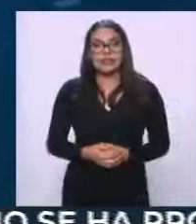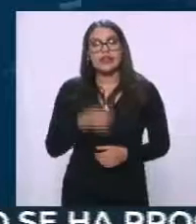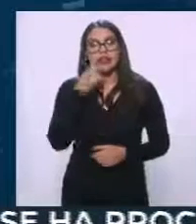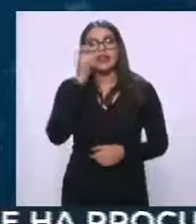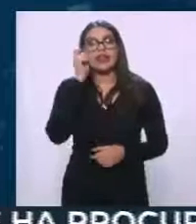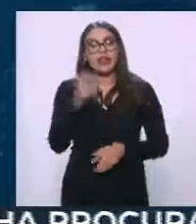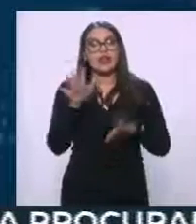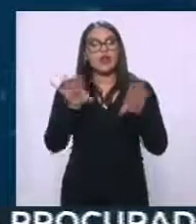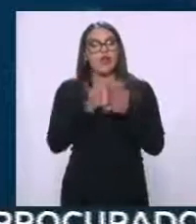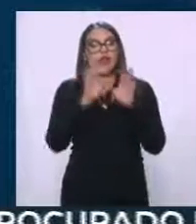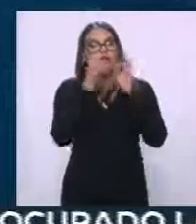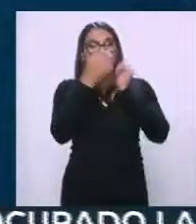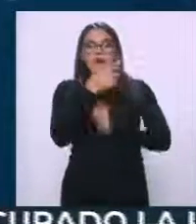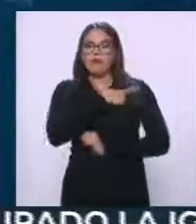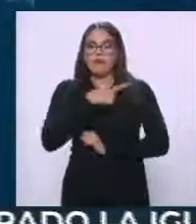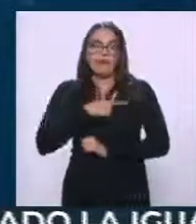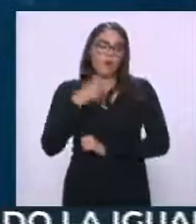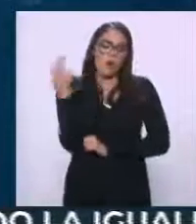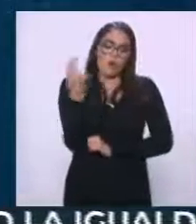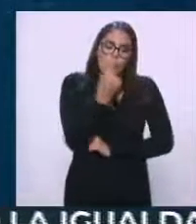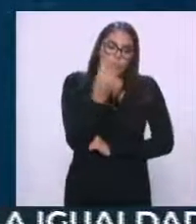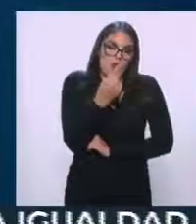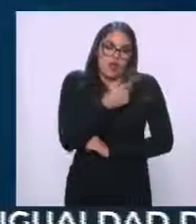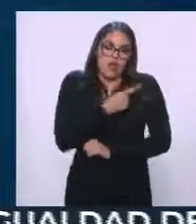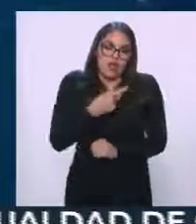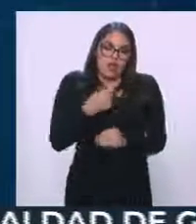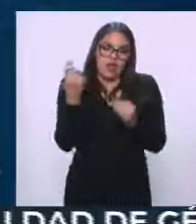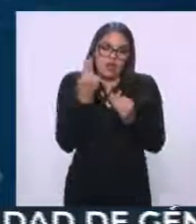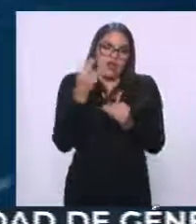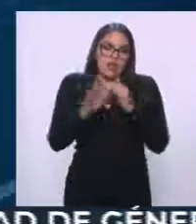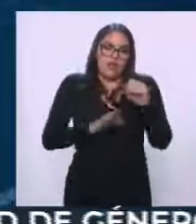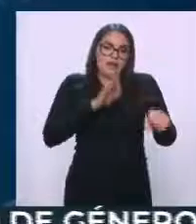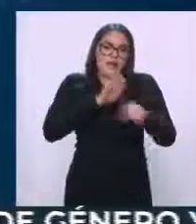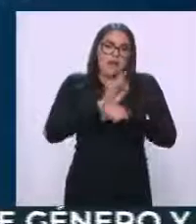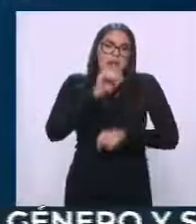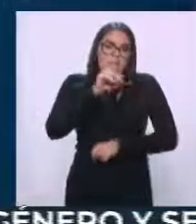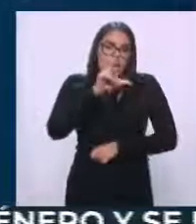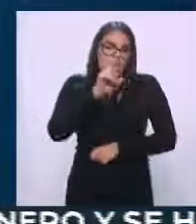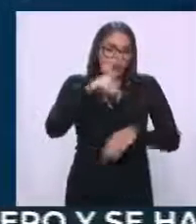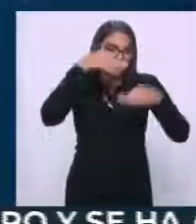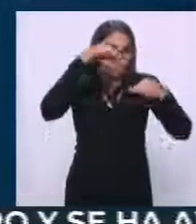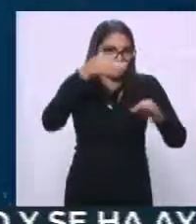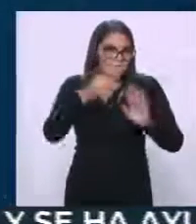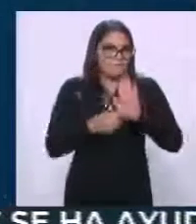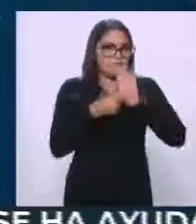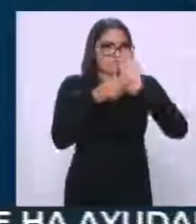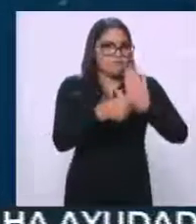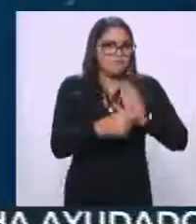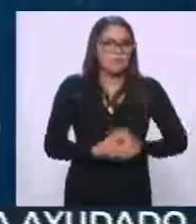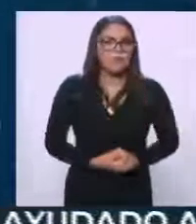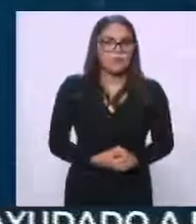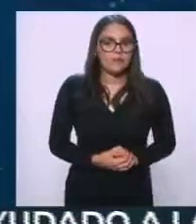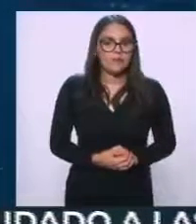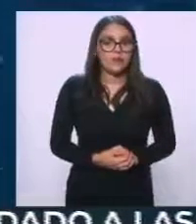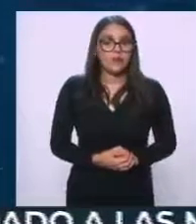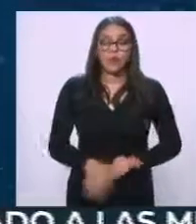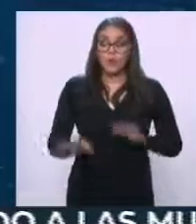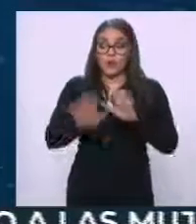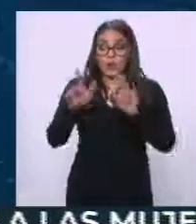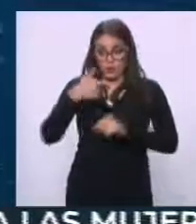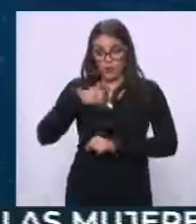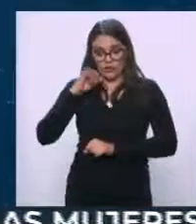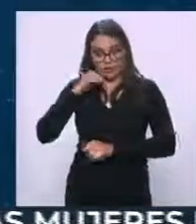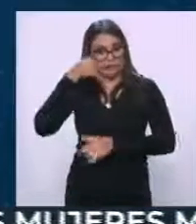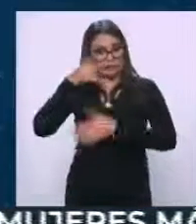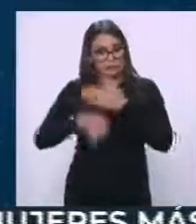sentido implicaba necesariamente el sobreseimiento del amparo. Entonces hacen una maniobra para decir, no, sí vamos a pronunciarnos sobre el fondo y